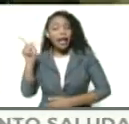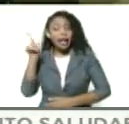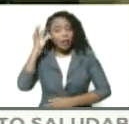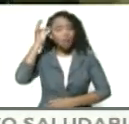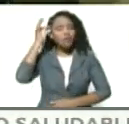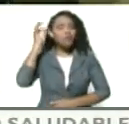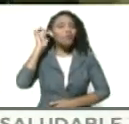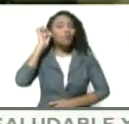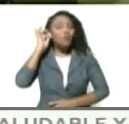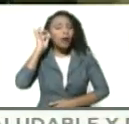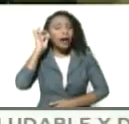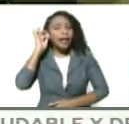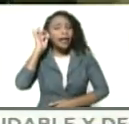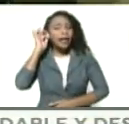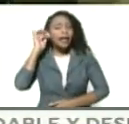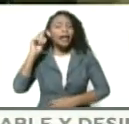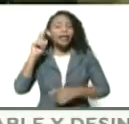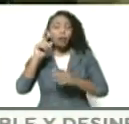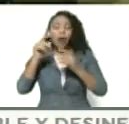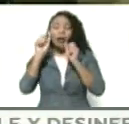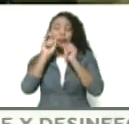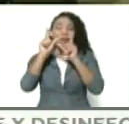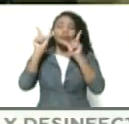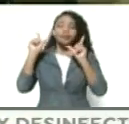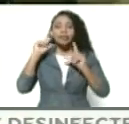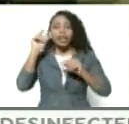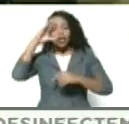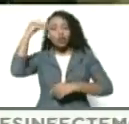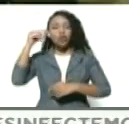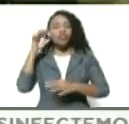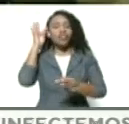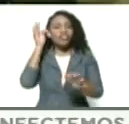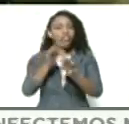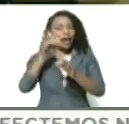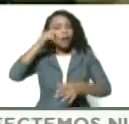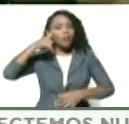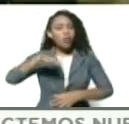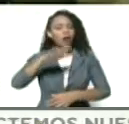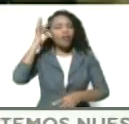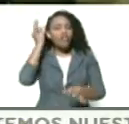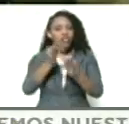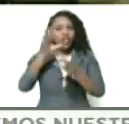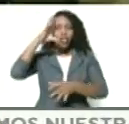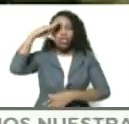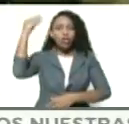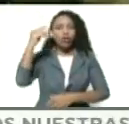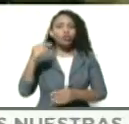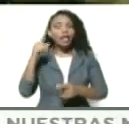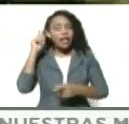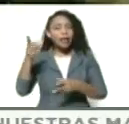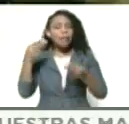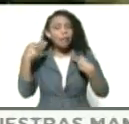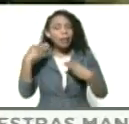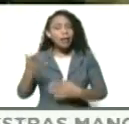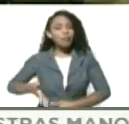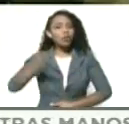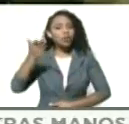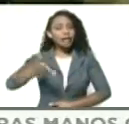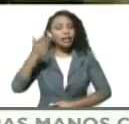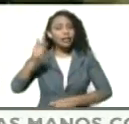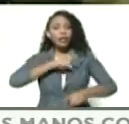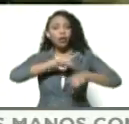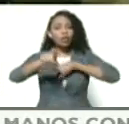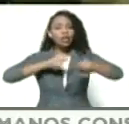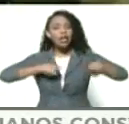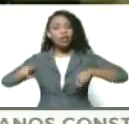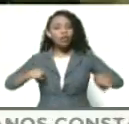en Dios, de fe en el doctor José Gregorio Hernández, de fe en nuestro pueblo, la felicito. Ha cumplido un papel estelar de coordinación